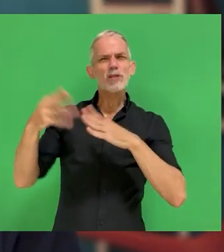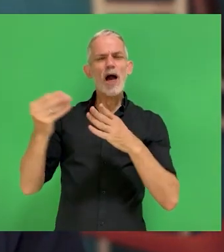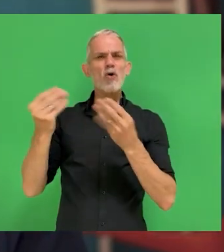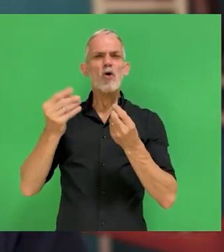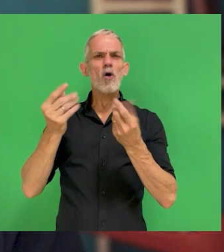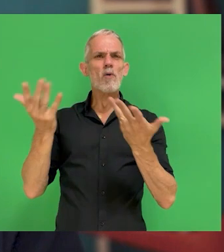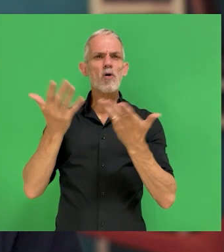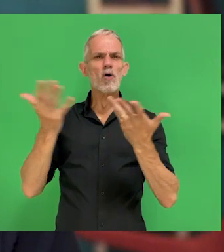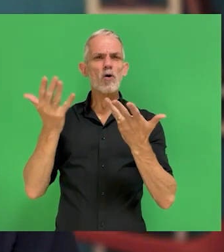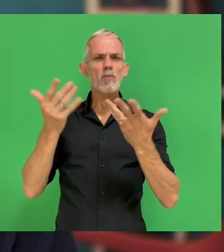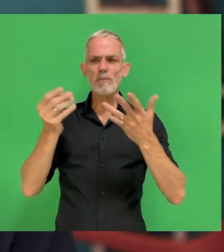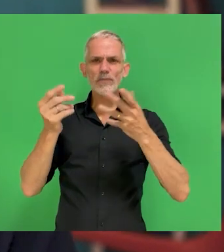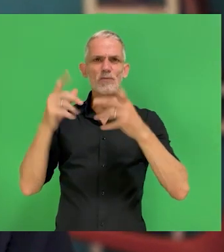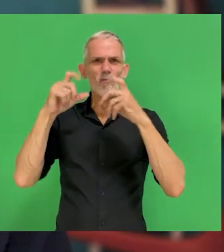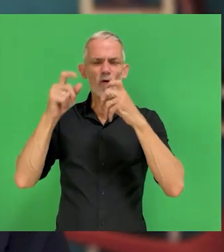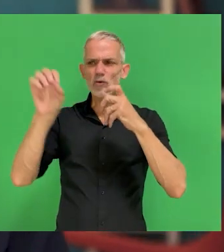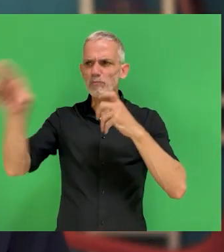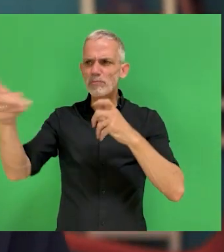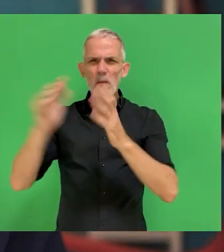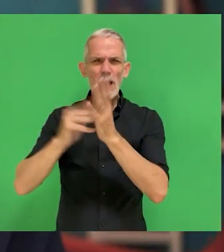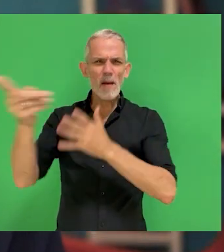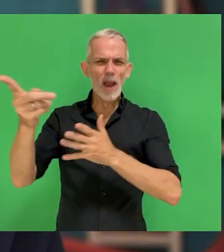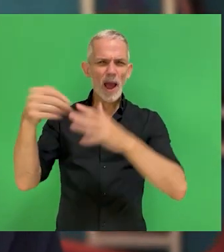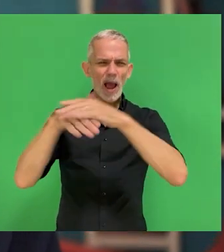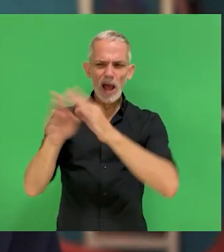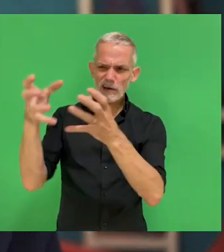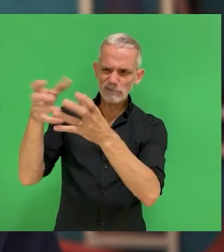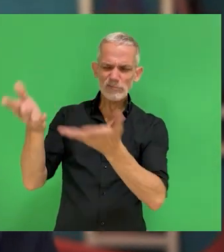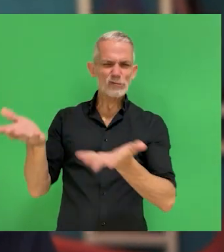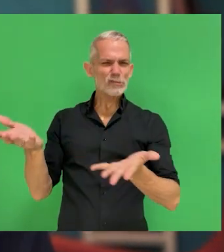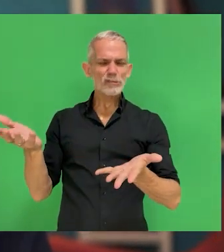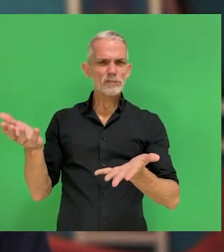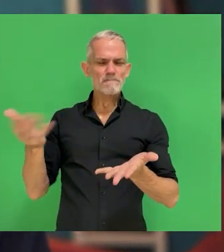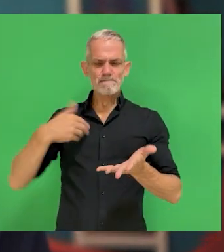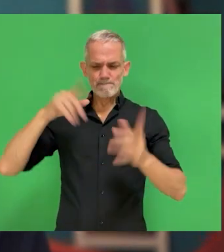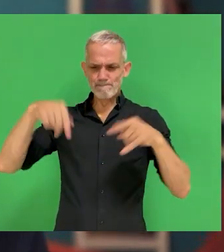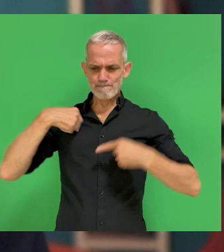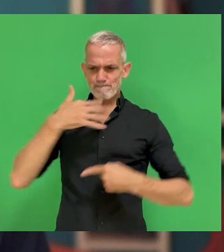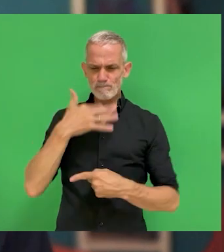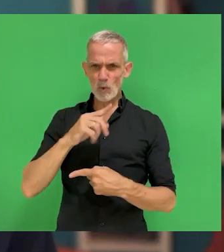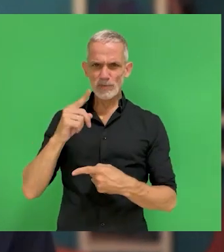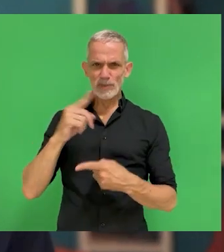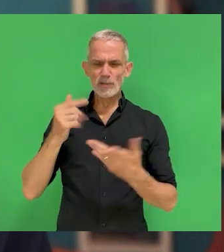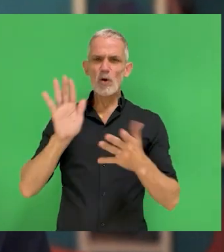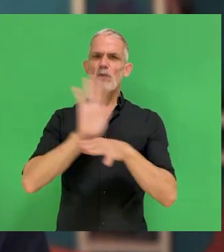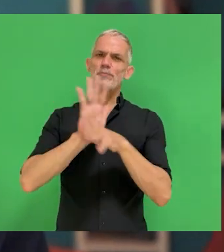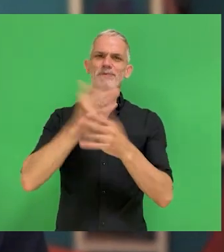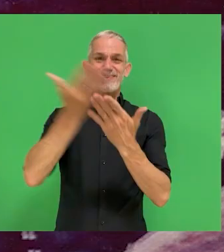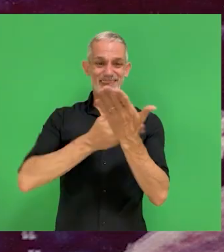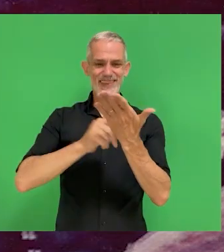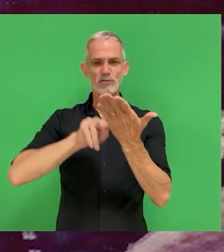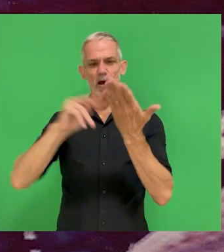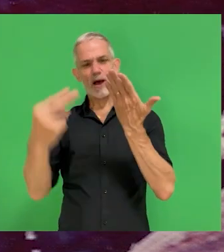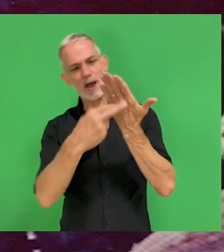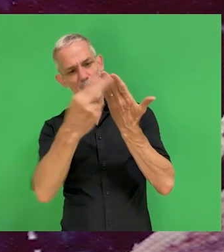¿Cómo llegan, claro, cómo llegan esas fotos? Sí, entonces fue como el reverso de lo otro, ¿no?